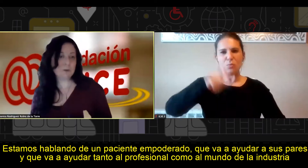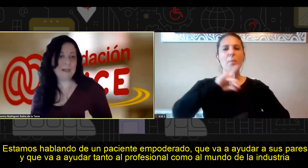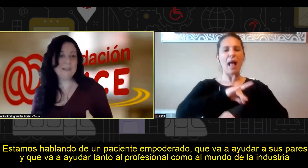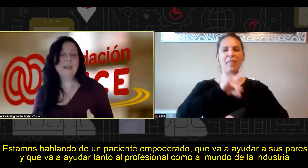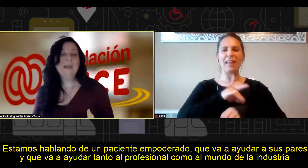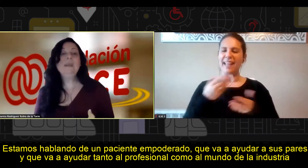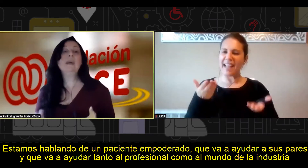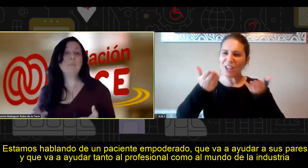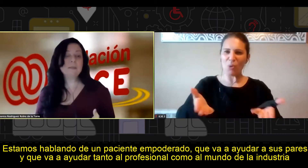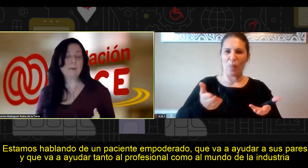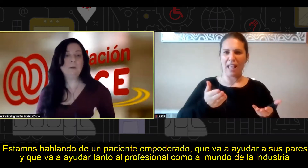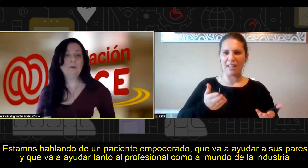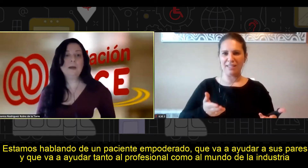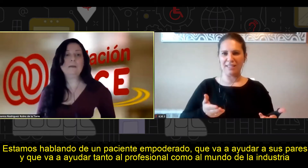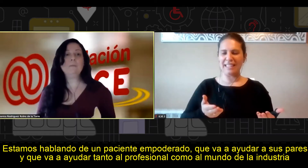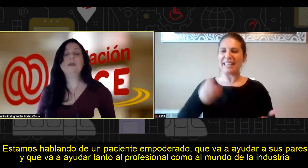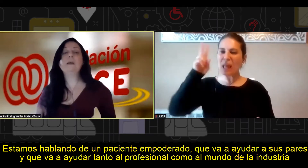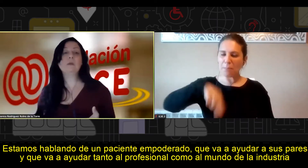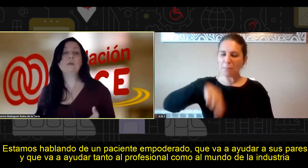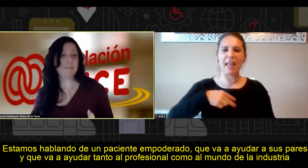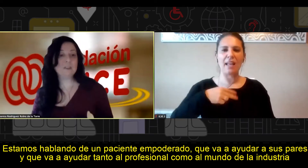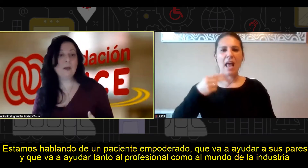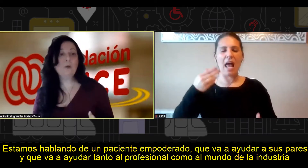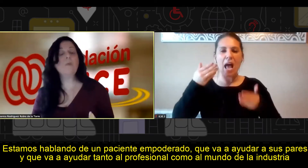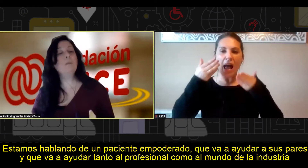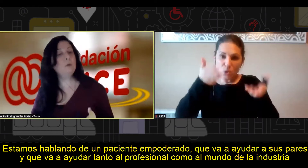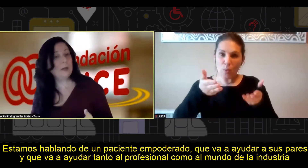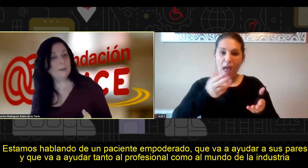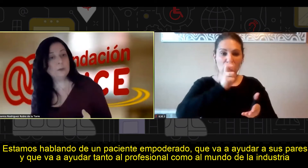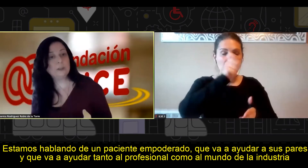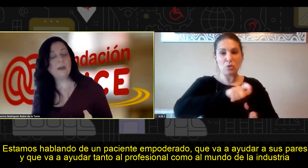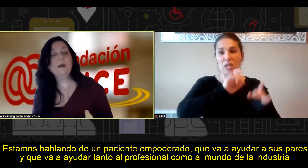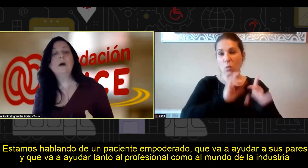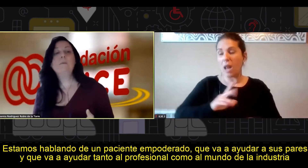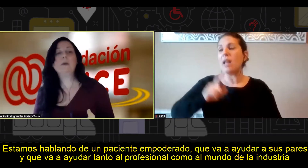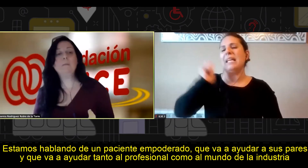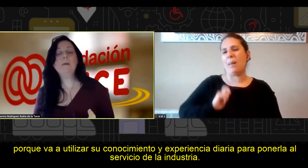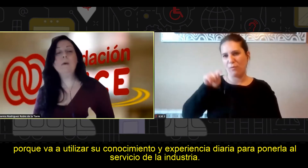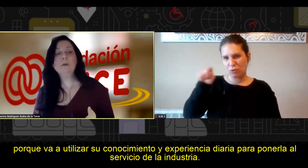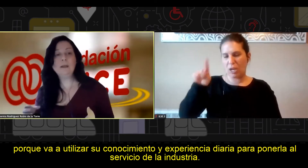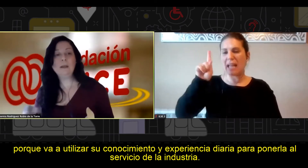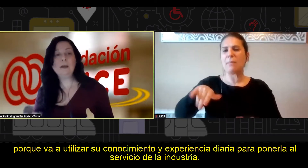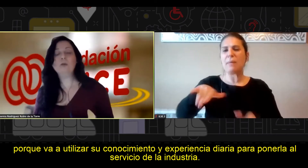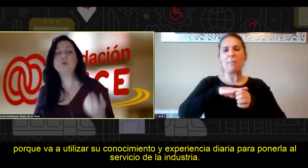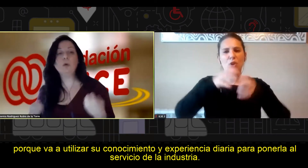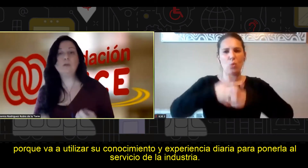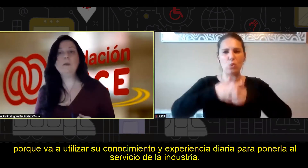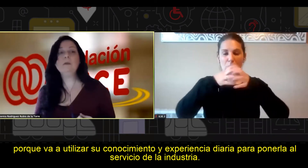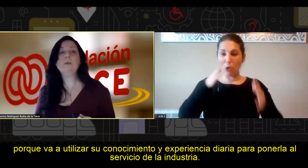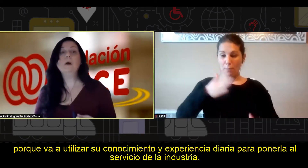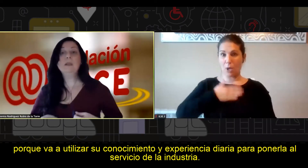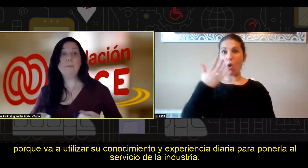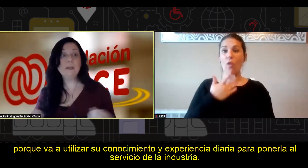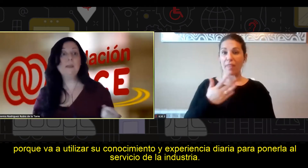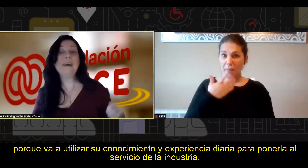sus pares y que además va a ayudar también tanto al profesional como al mundo de la industria, porque va a utilizar todo su conocimiento